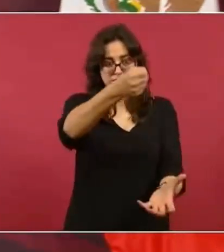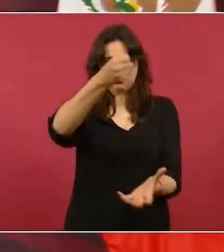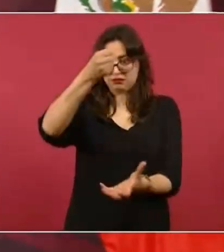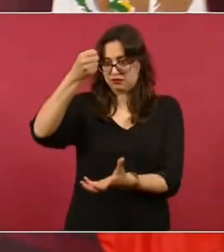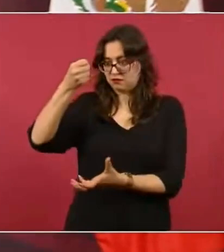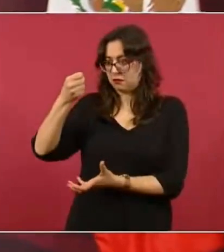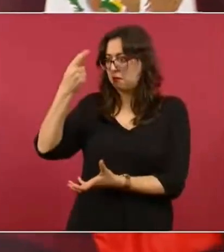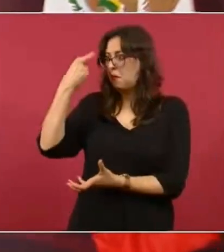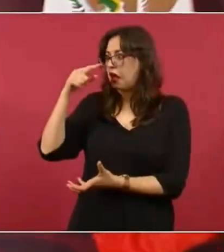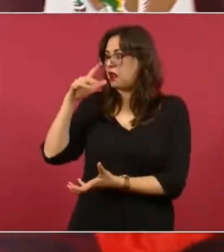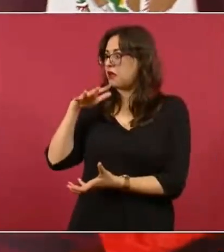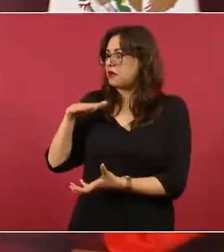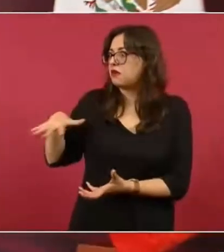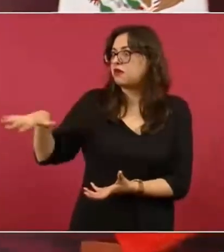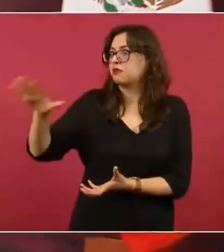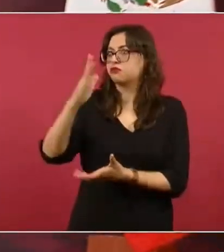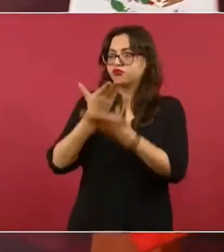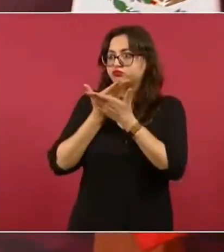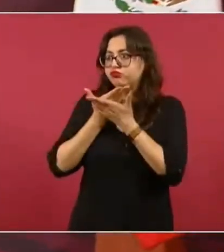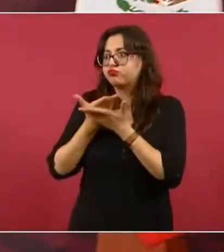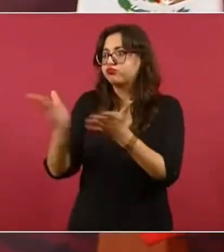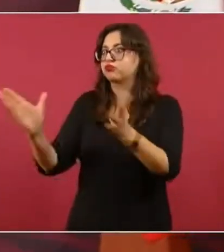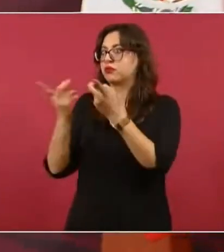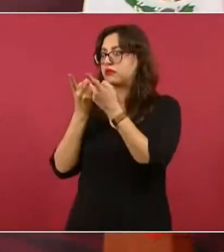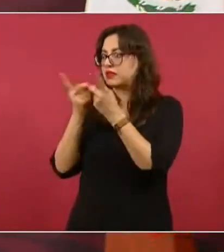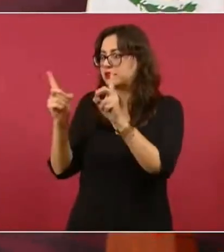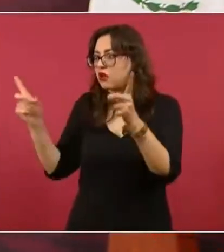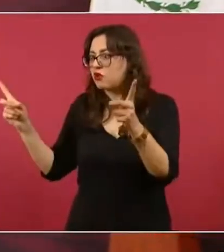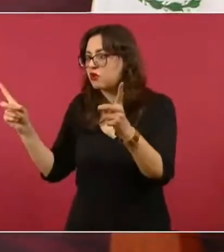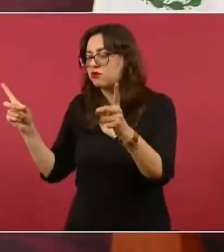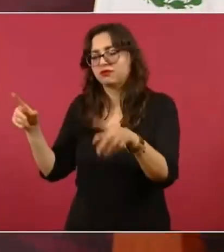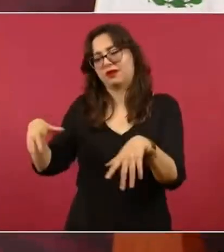Porque la corrupción no solo es inmoral,